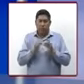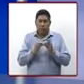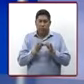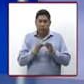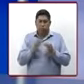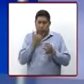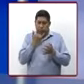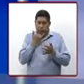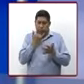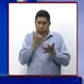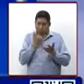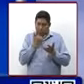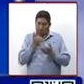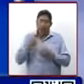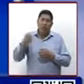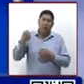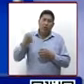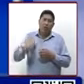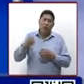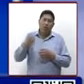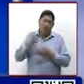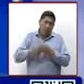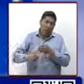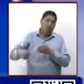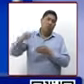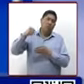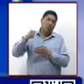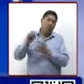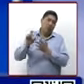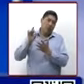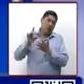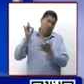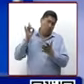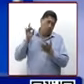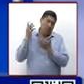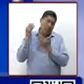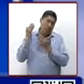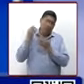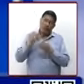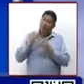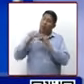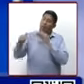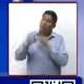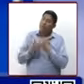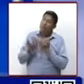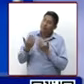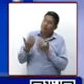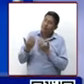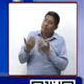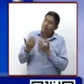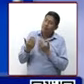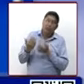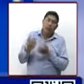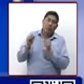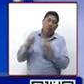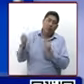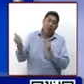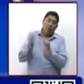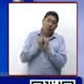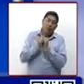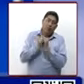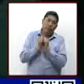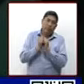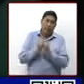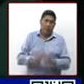las observaciones que el Tribunal Supremo Electoral realizó a su convocatoria al Congreso. Esperan que los vocales ahora autoricen el acompañamiento.